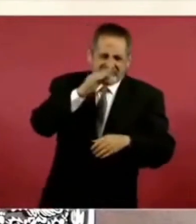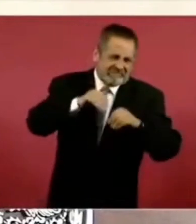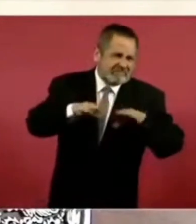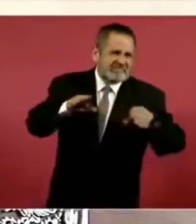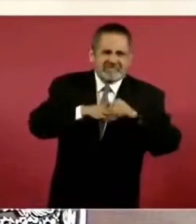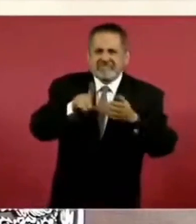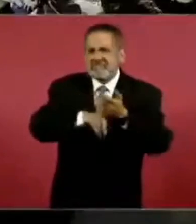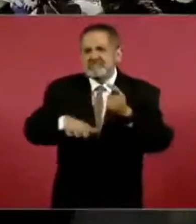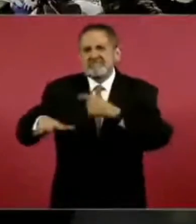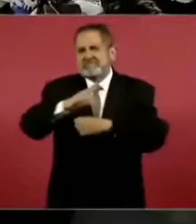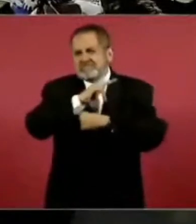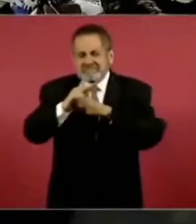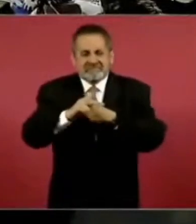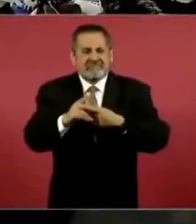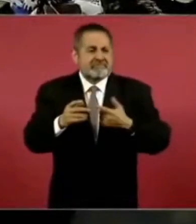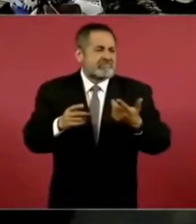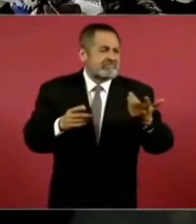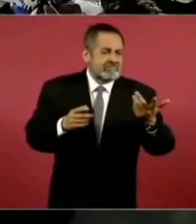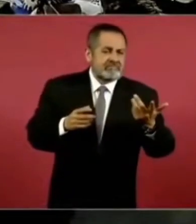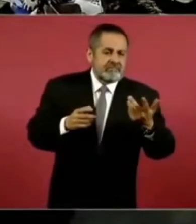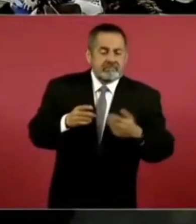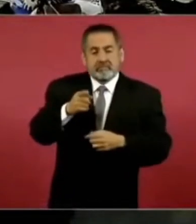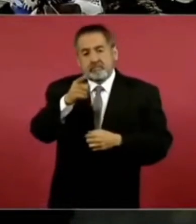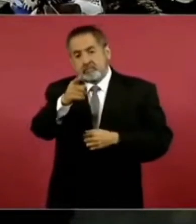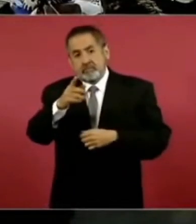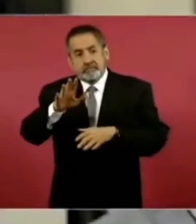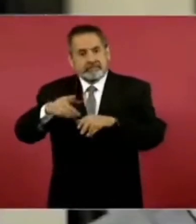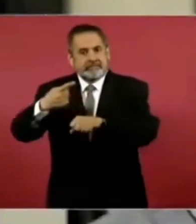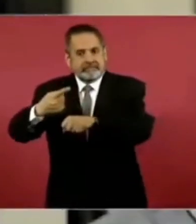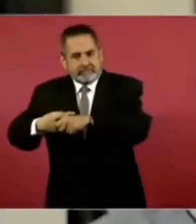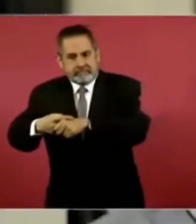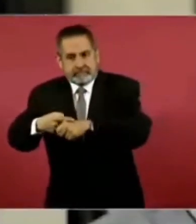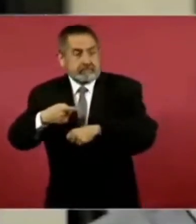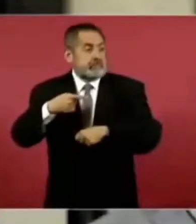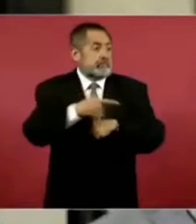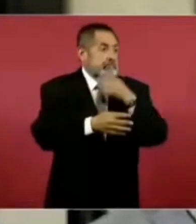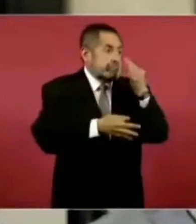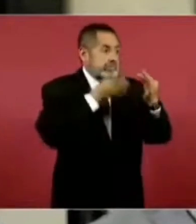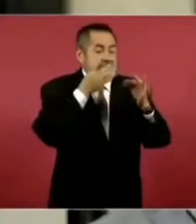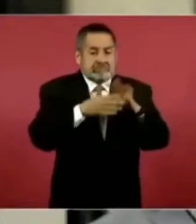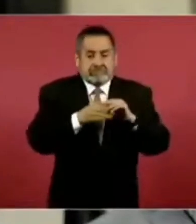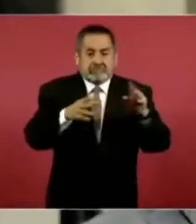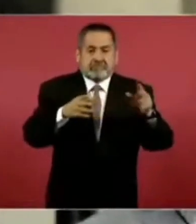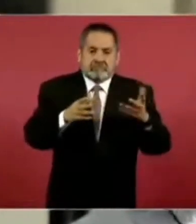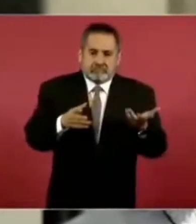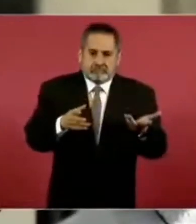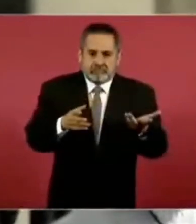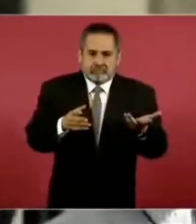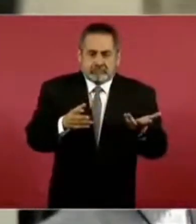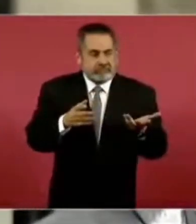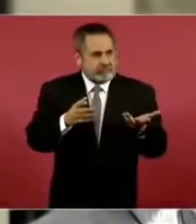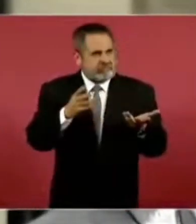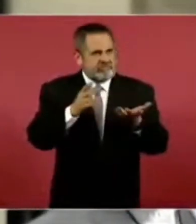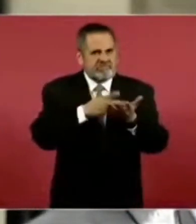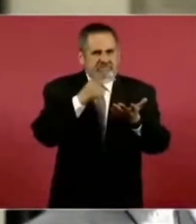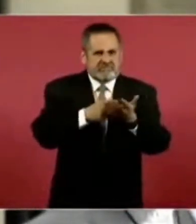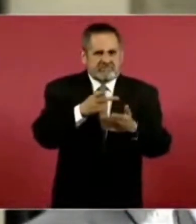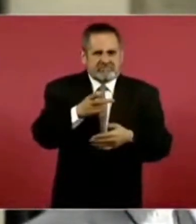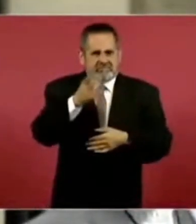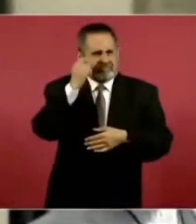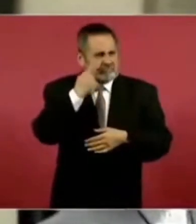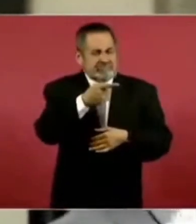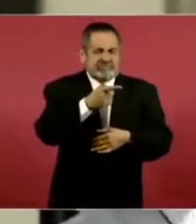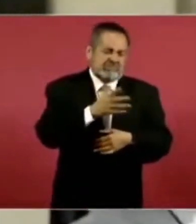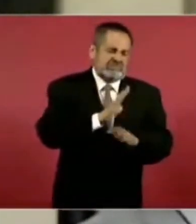el país. Y en algunos casos, cuando usted enfermó, pues prácticamente, en algunos casos hasta ya lo estaban